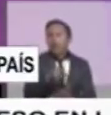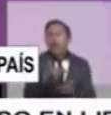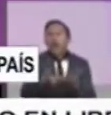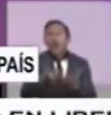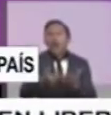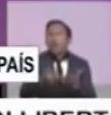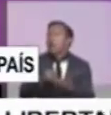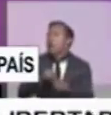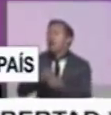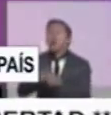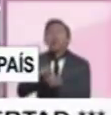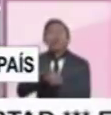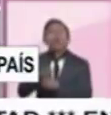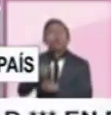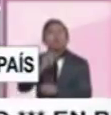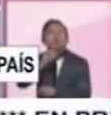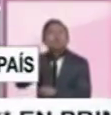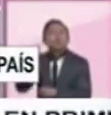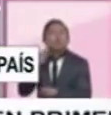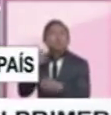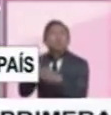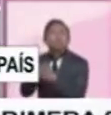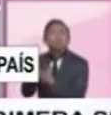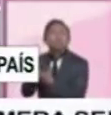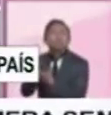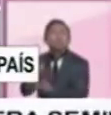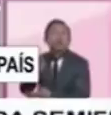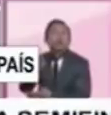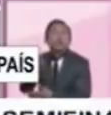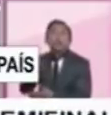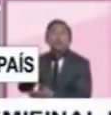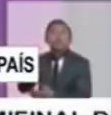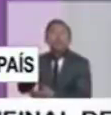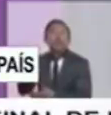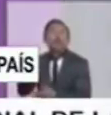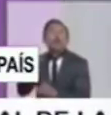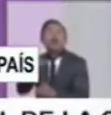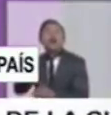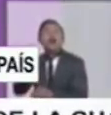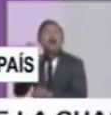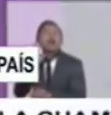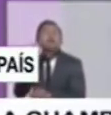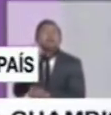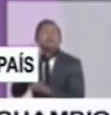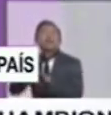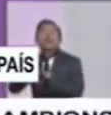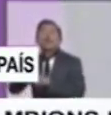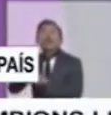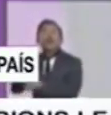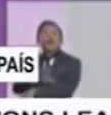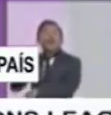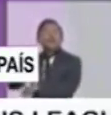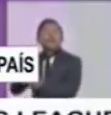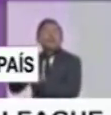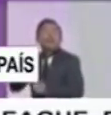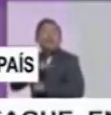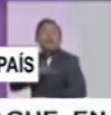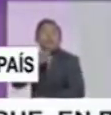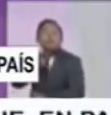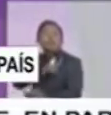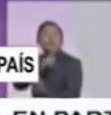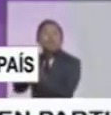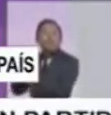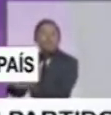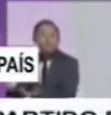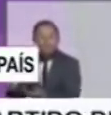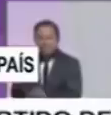lo que está pasando en esta elección. Y yo te diría una tercera cosa muy rápida, Pepe. Yo creo que el debate sí sirvió, porque antes del